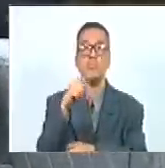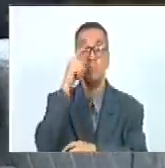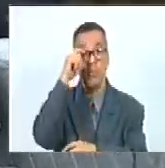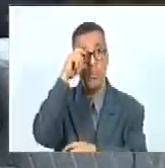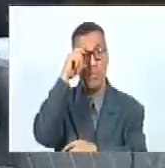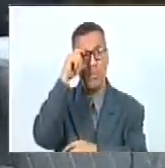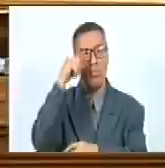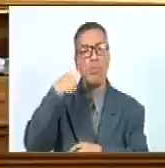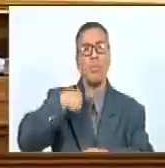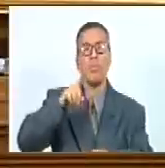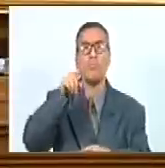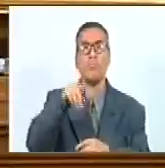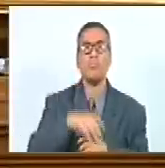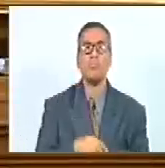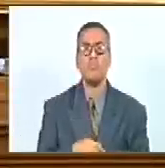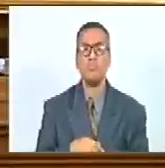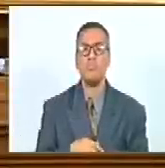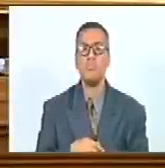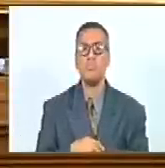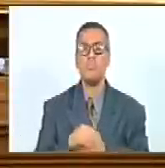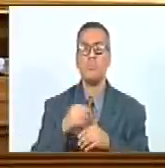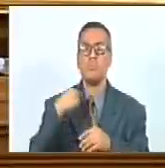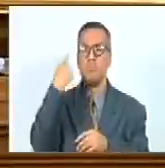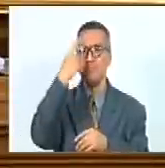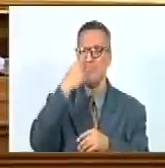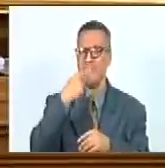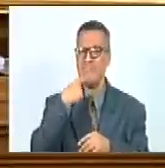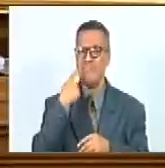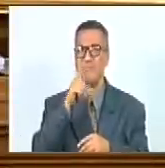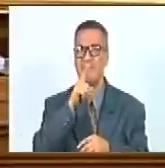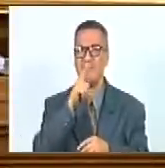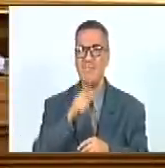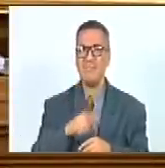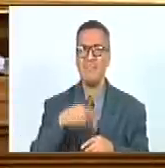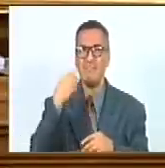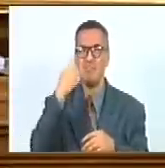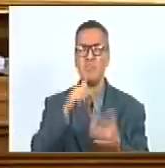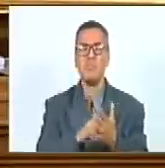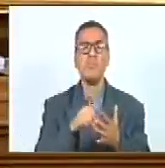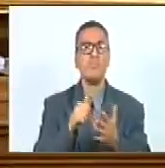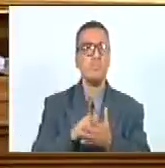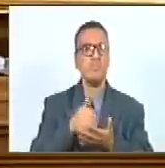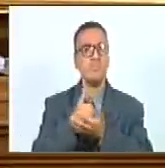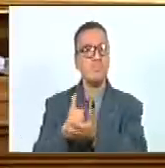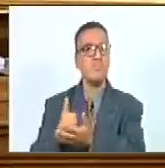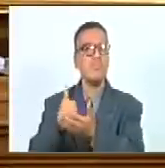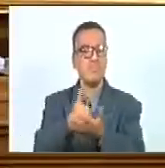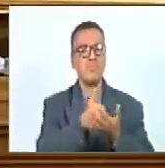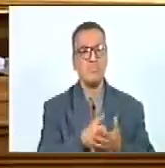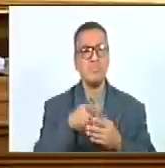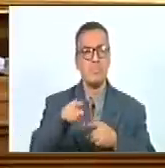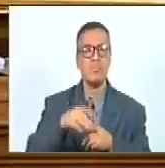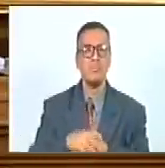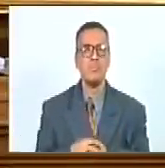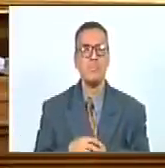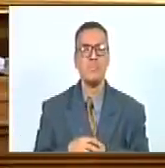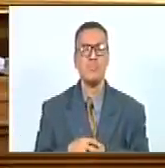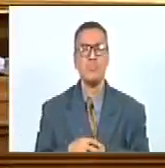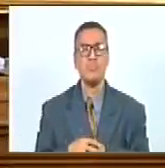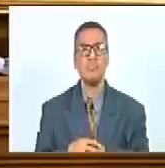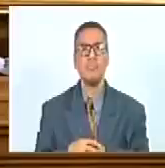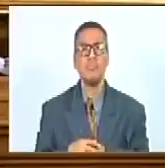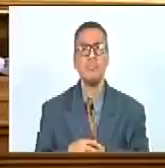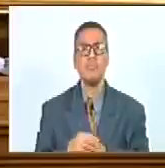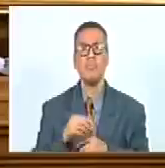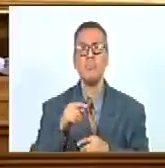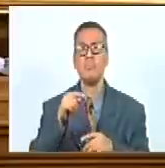que todavía tiene el descaro de contribuir y colaborar en el